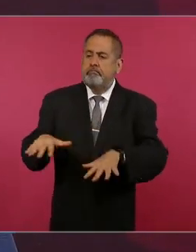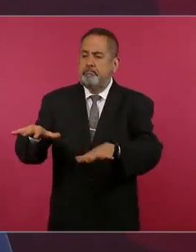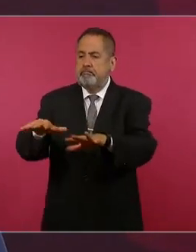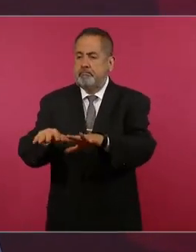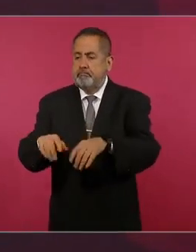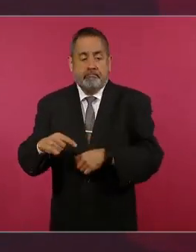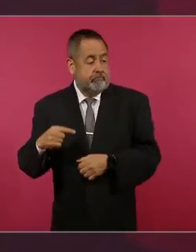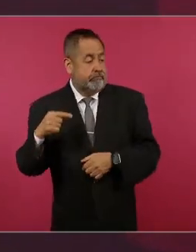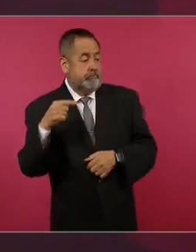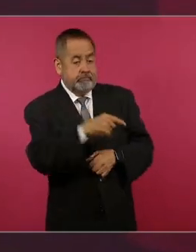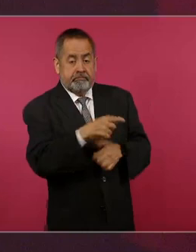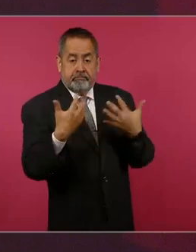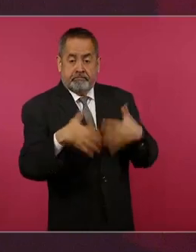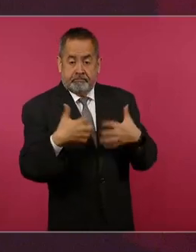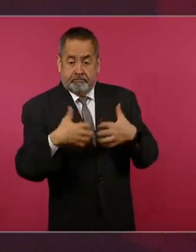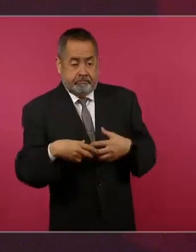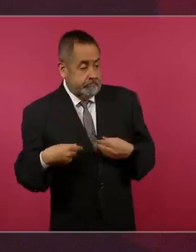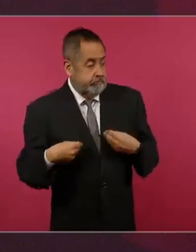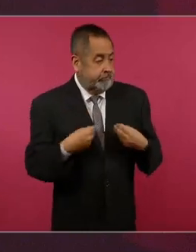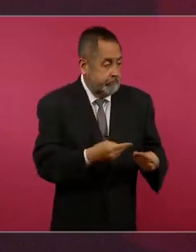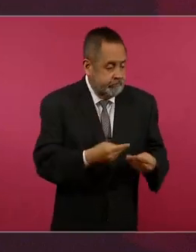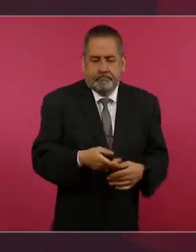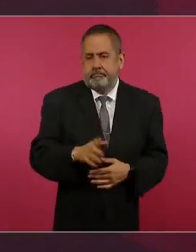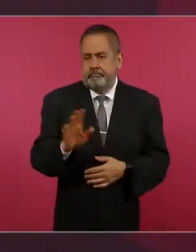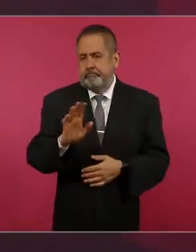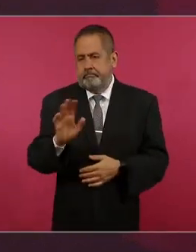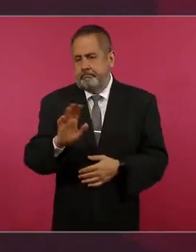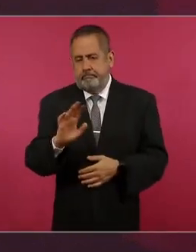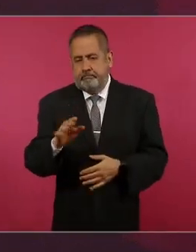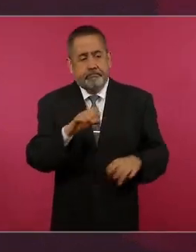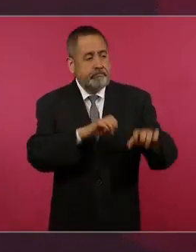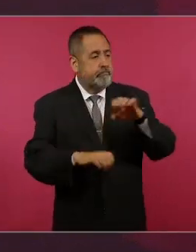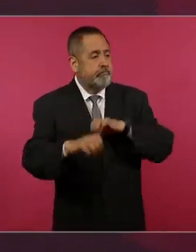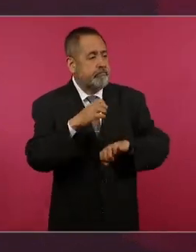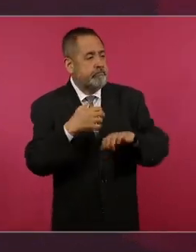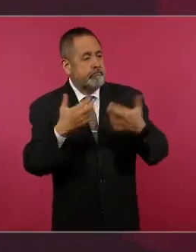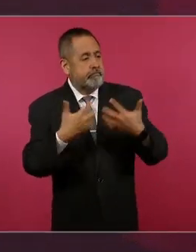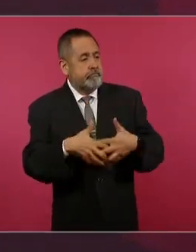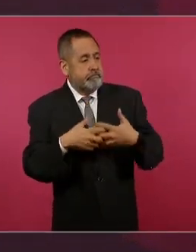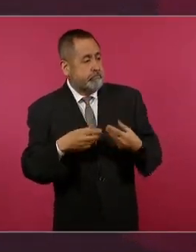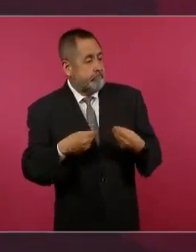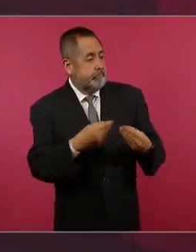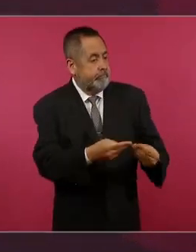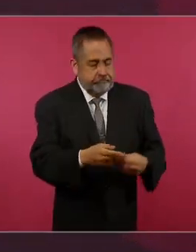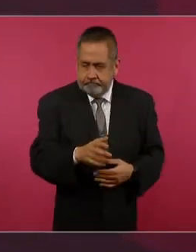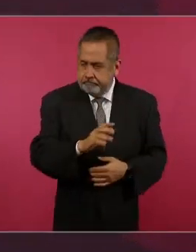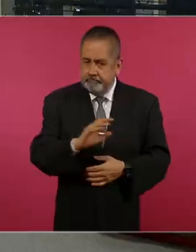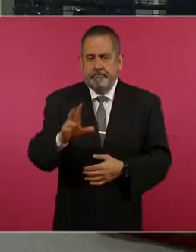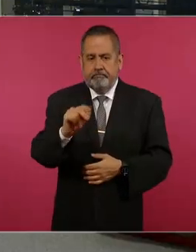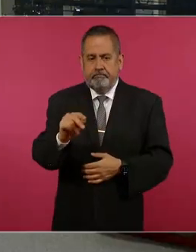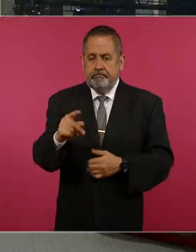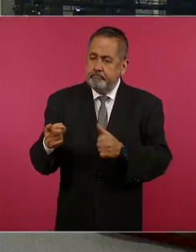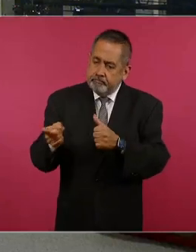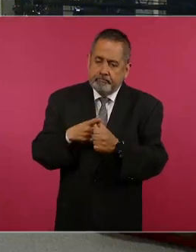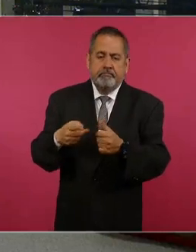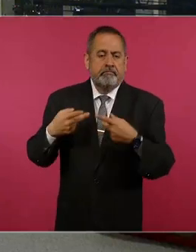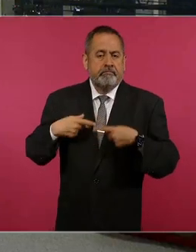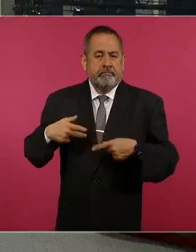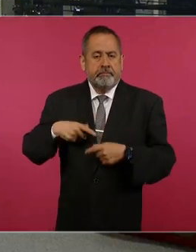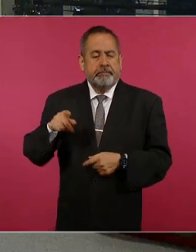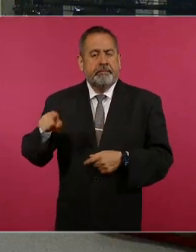a las empresas y en particular